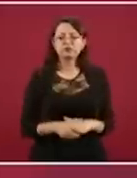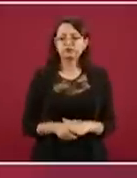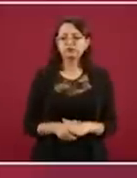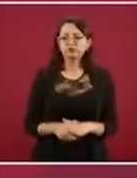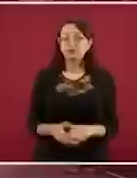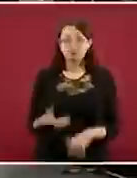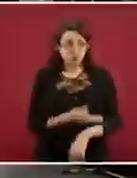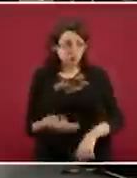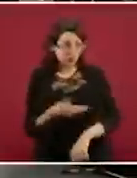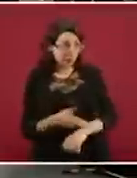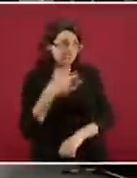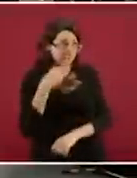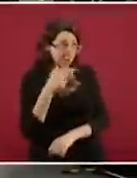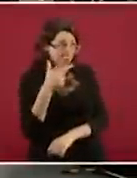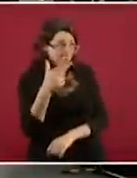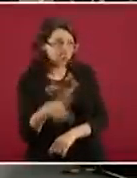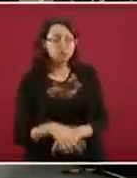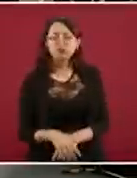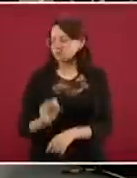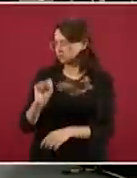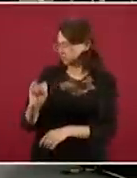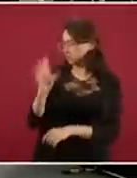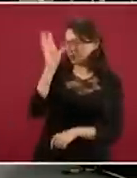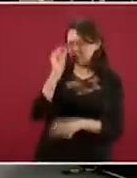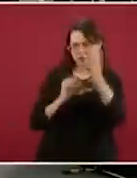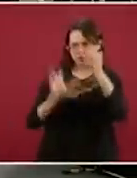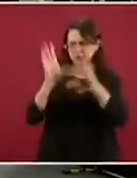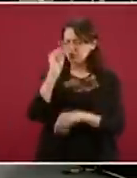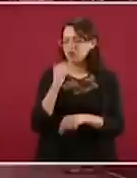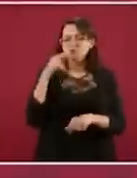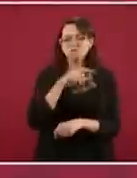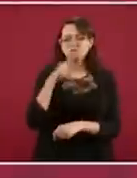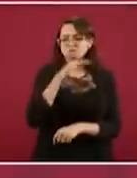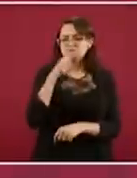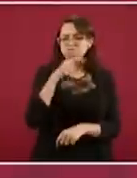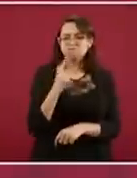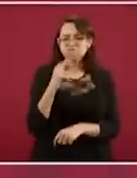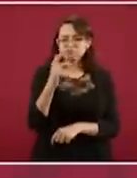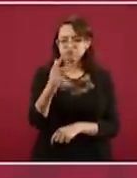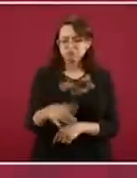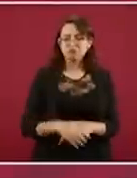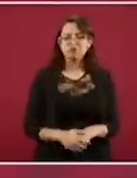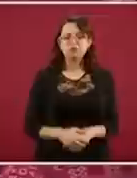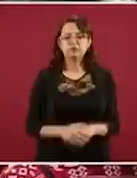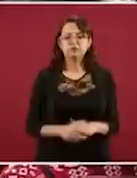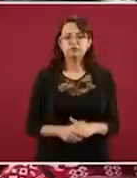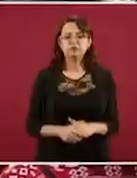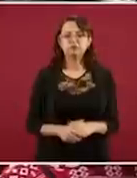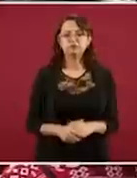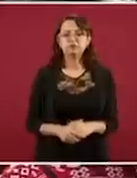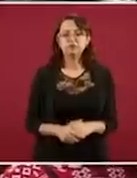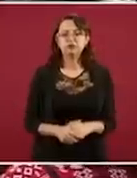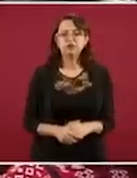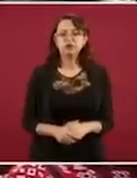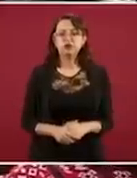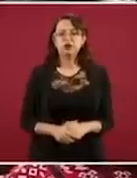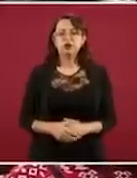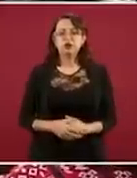entonces. Exactamente. Esa parte. Cada vez vamos aprendiendo todos y vamos tratando de hacerlo de la mejor manera posible. Sí. Muchas gracias. Sí.